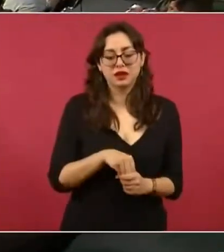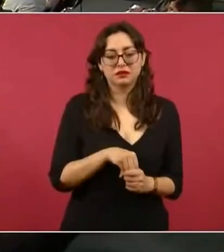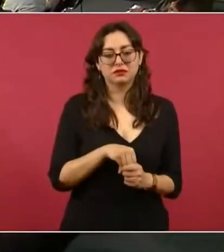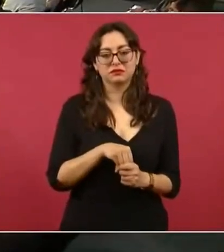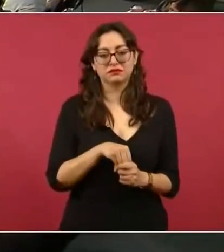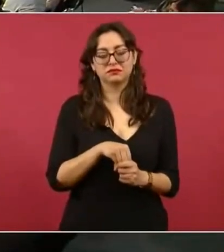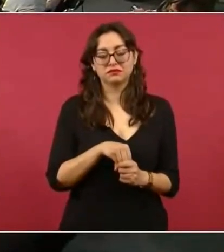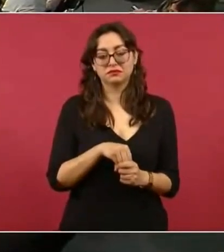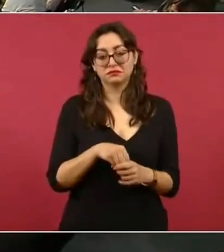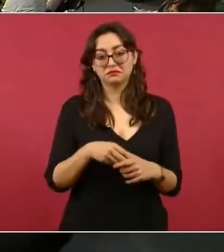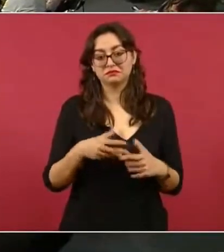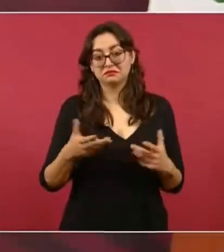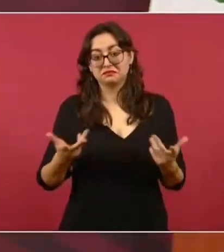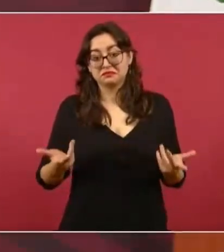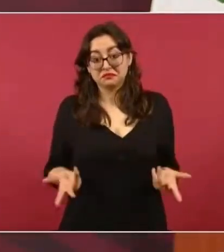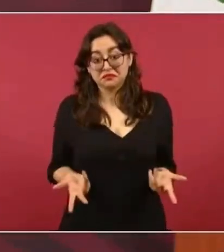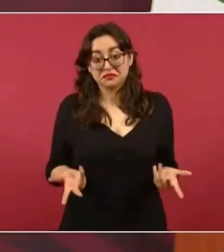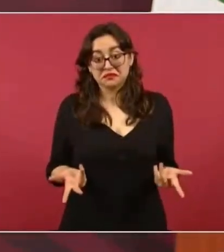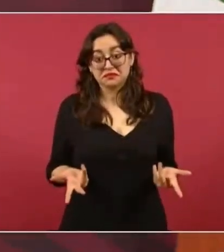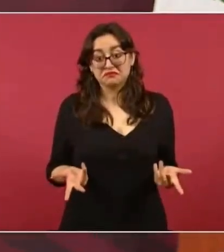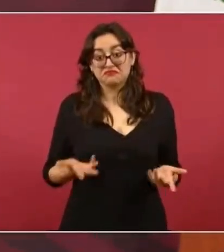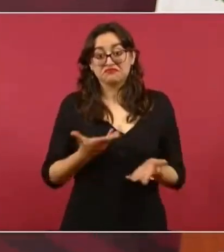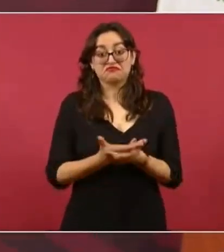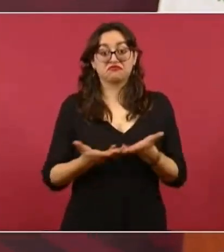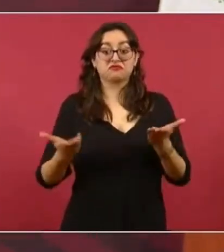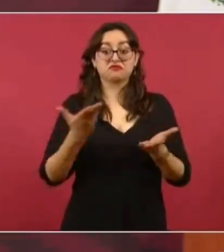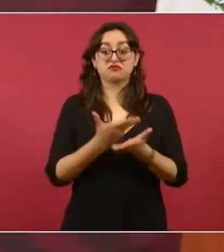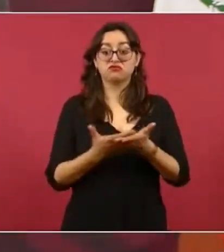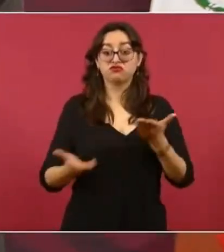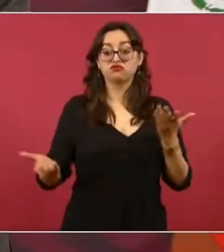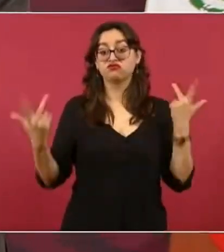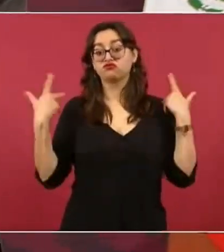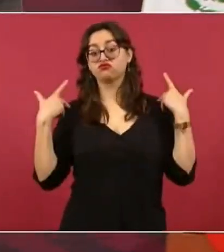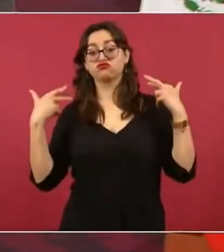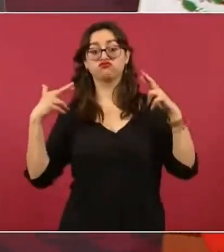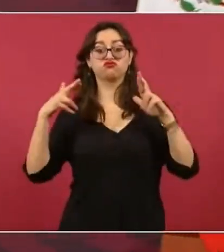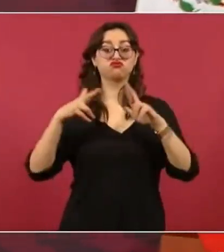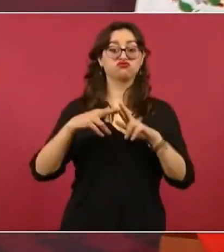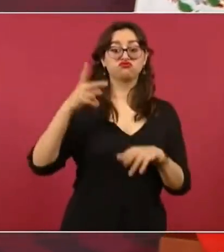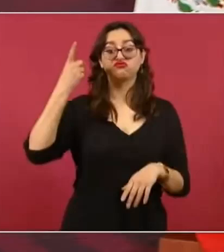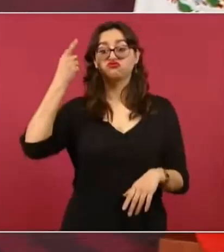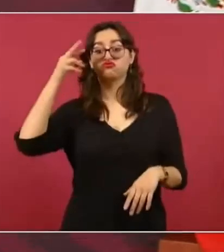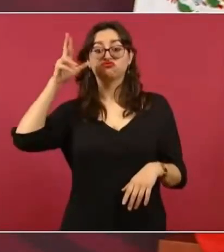críticas de estos profesores doctorados,